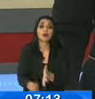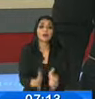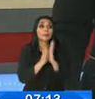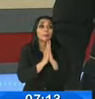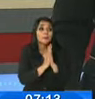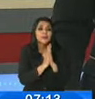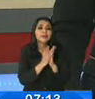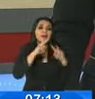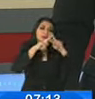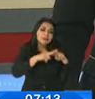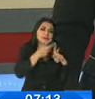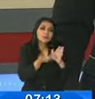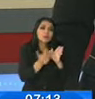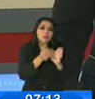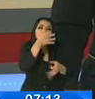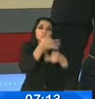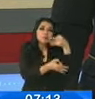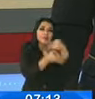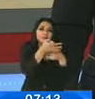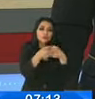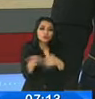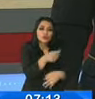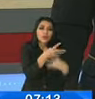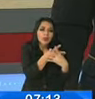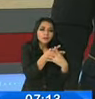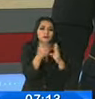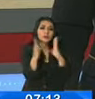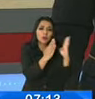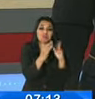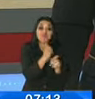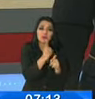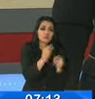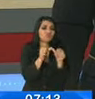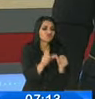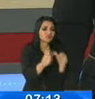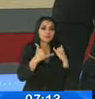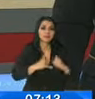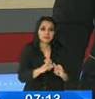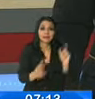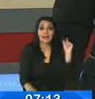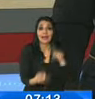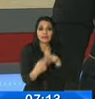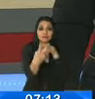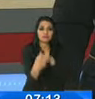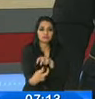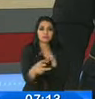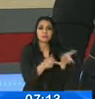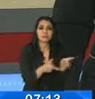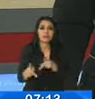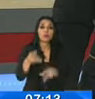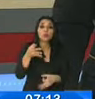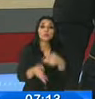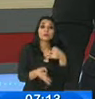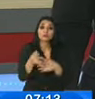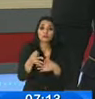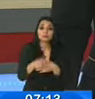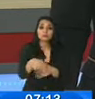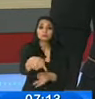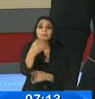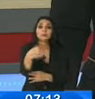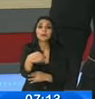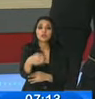abogado del vicepresidente Glass, por lo que se ratificó la orden de prisión hasta la audiencia preparatoria de juicio, que es el próximo